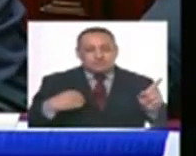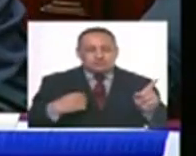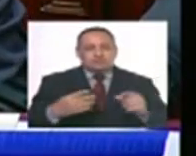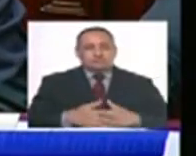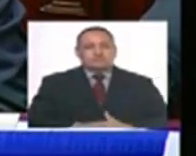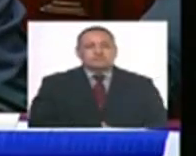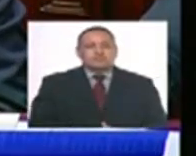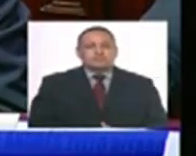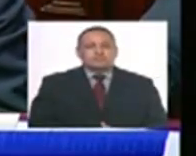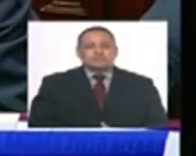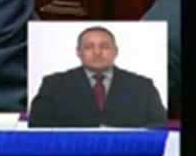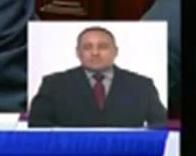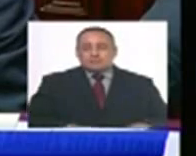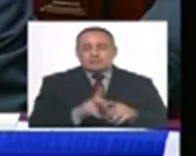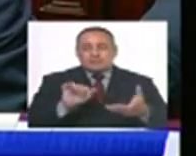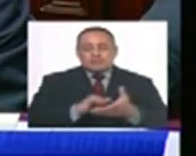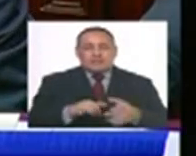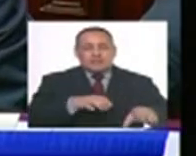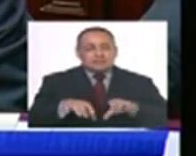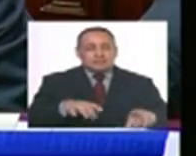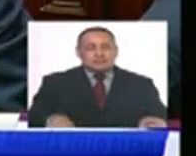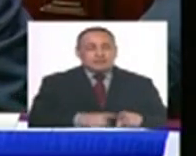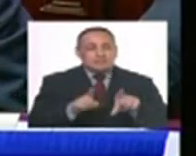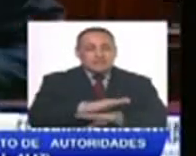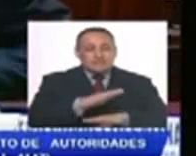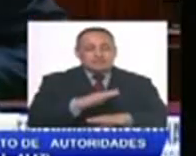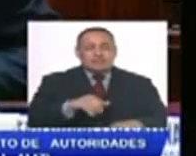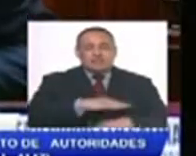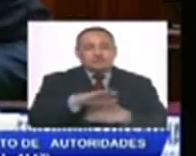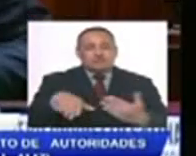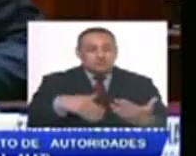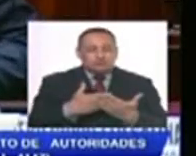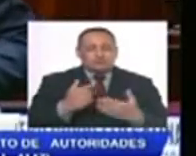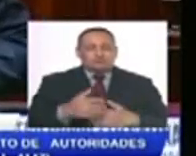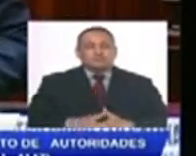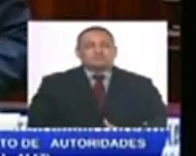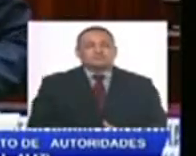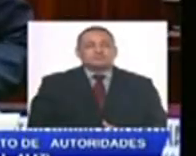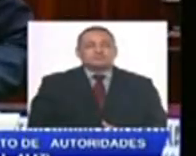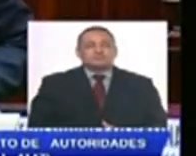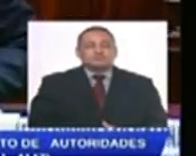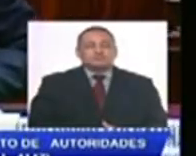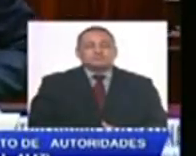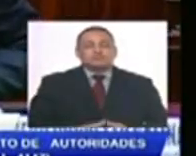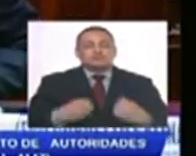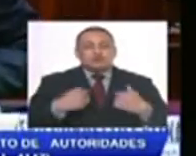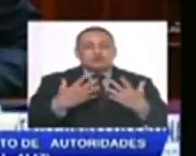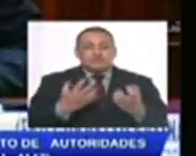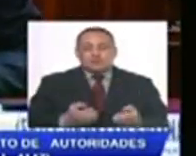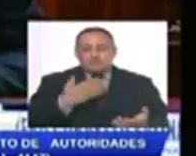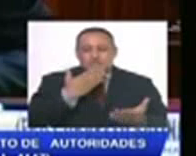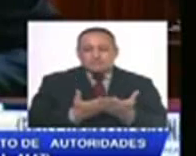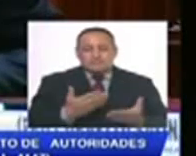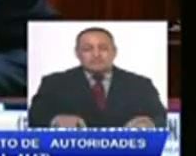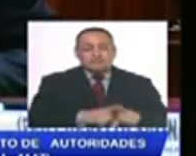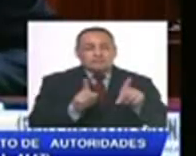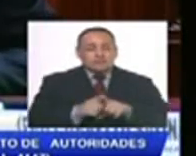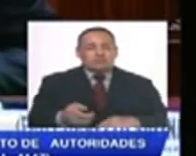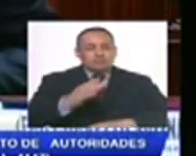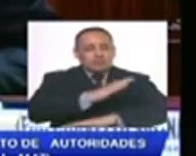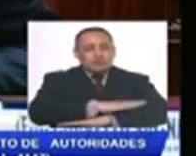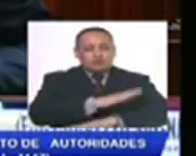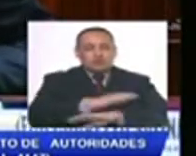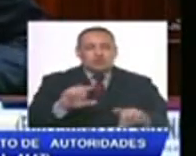¿qué ocurrió? Se presentó una cuestión de orden, aduciendo que iba en contra